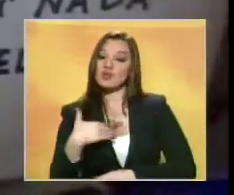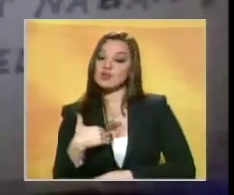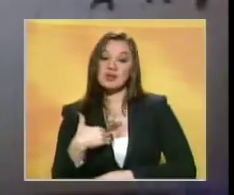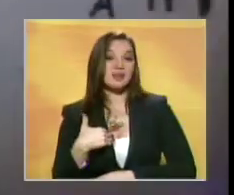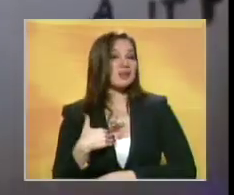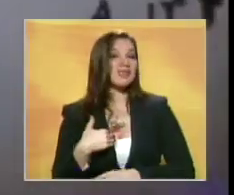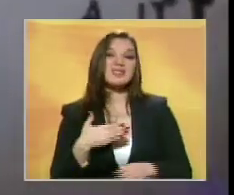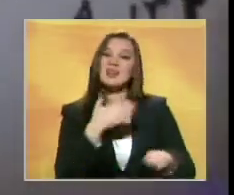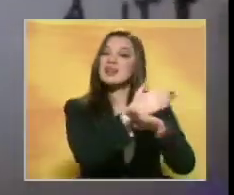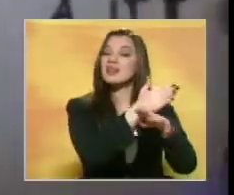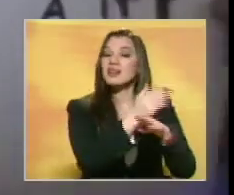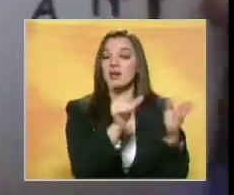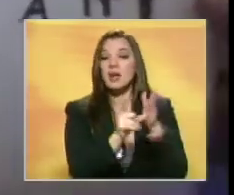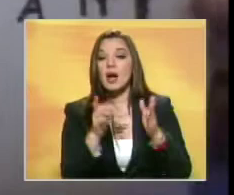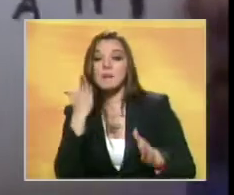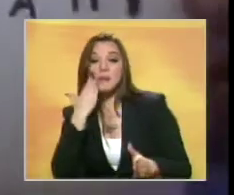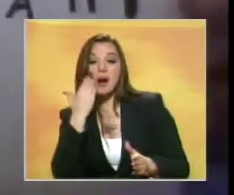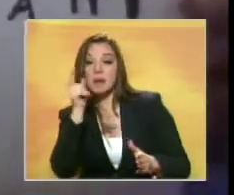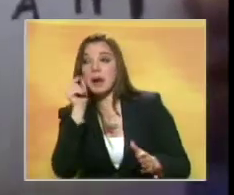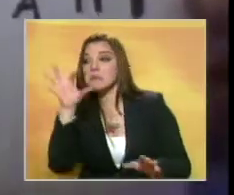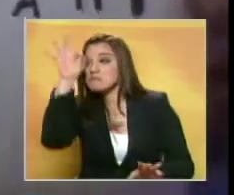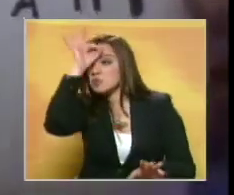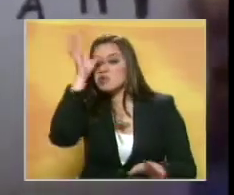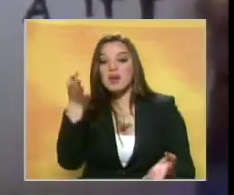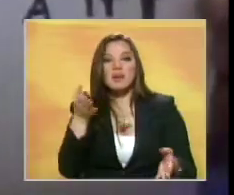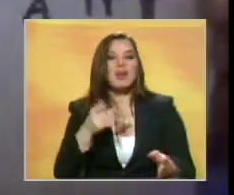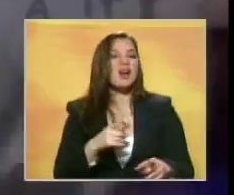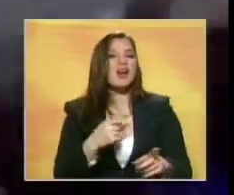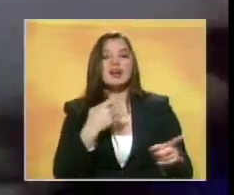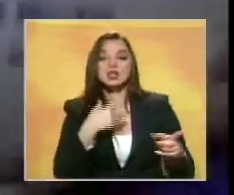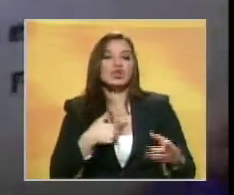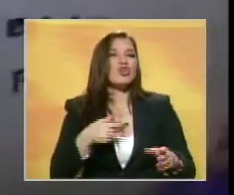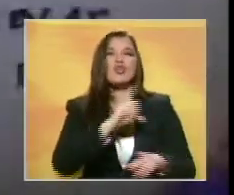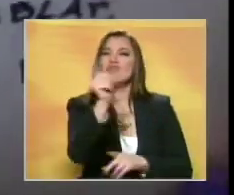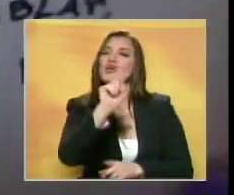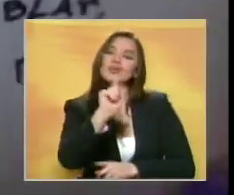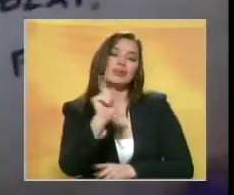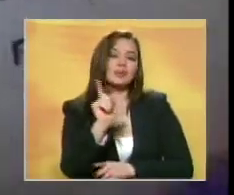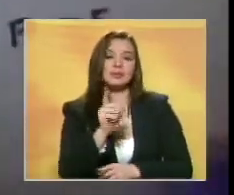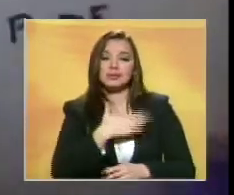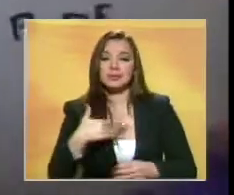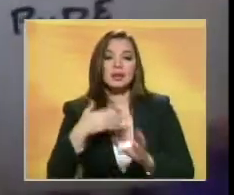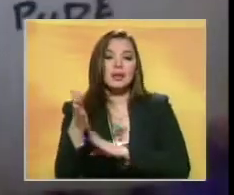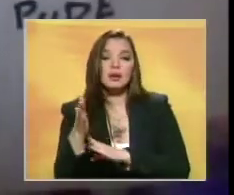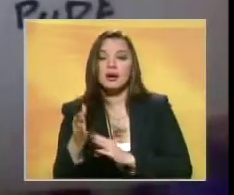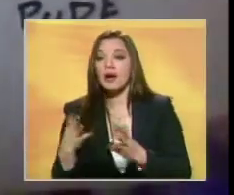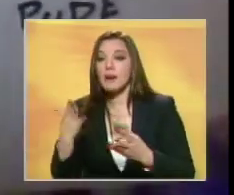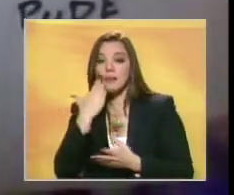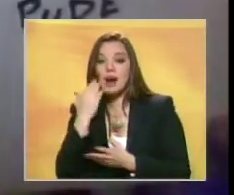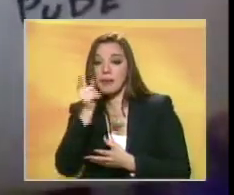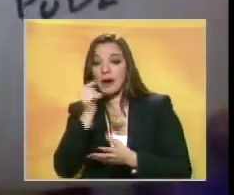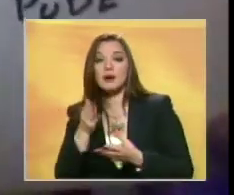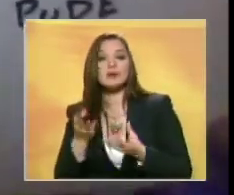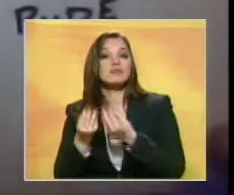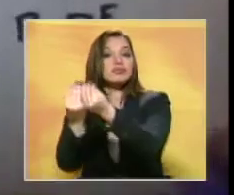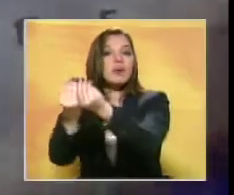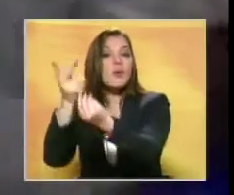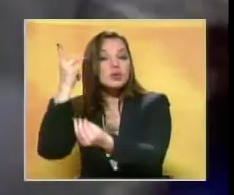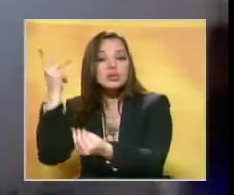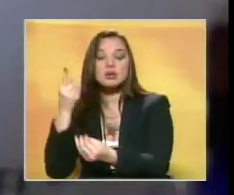mundo. Mis padres nunca supieron el por qué me negaba a ir. Me llevaron al psicólogo. No quise hablar, no